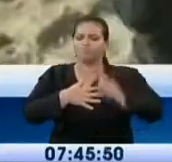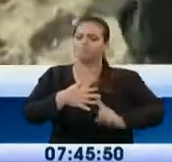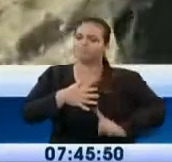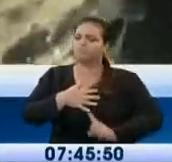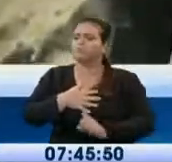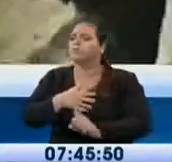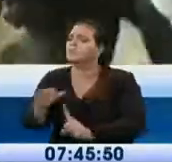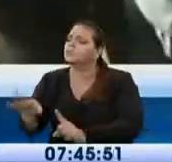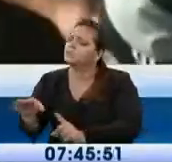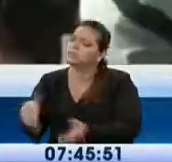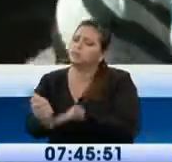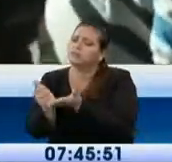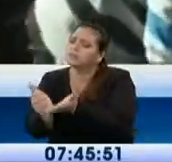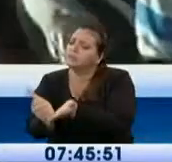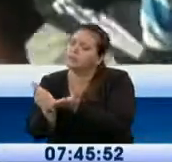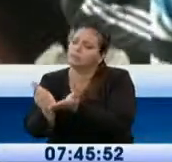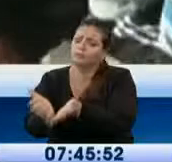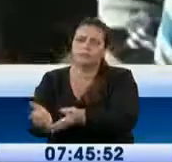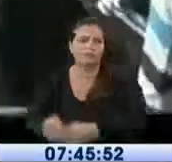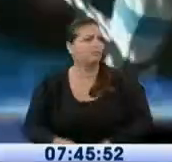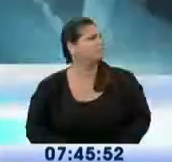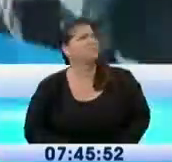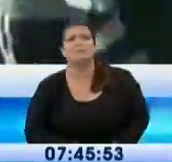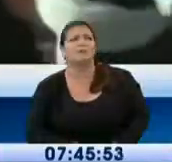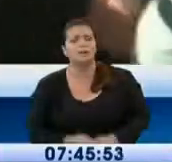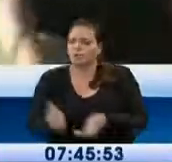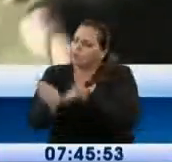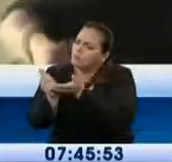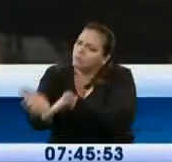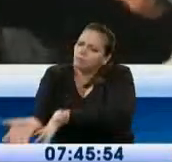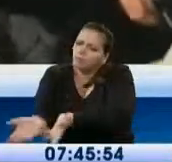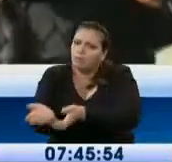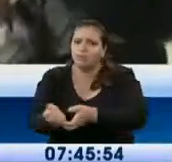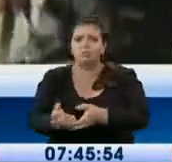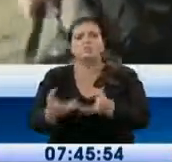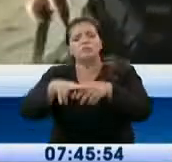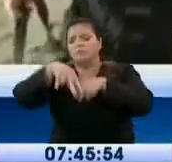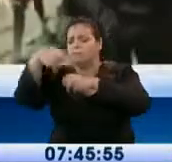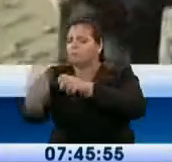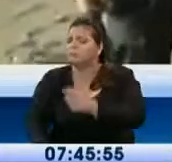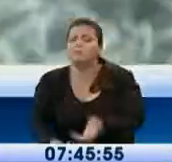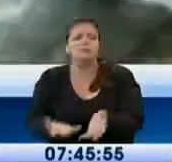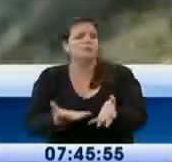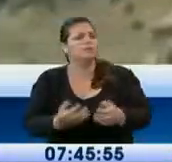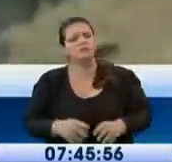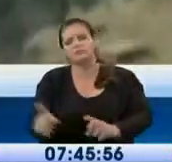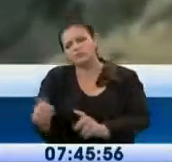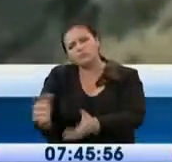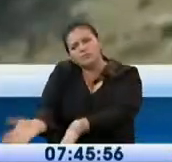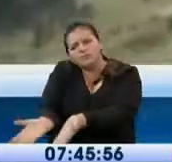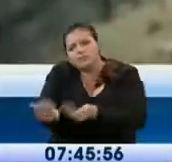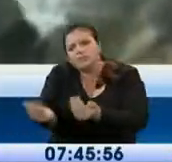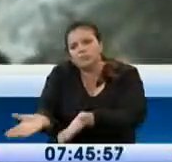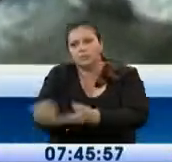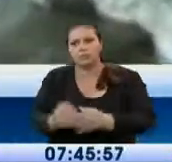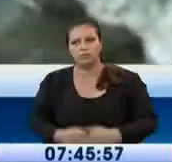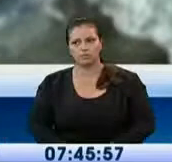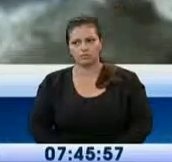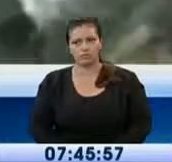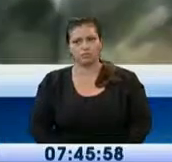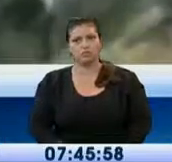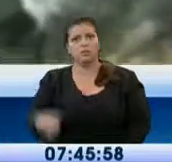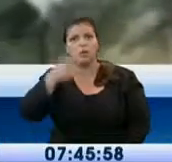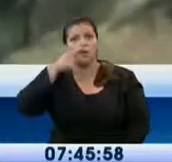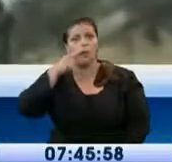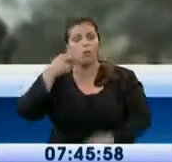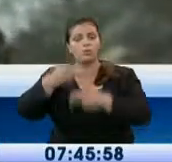Los minutos de tensión se iniciaron cuando, preso de la depresión, Amadeo Rosales, de 21 años, llegó hasta este mirador de